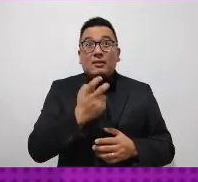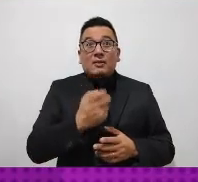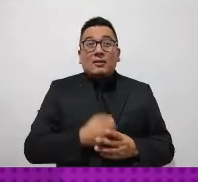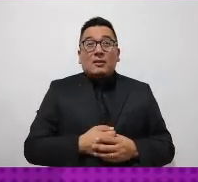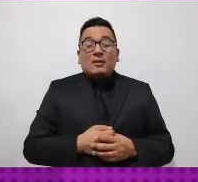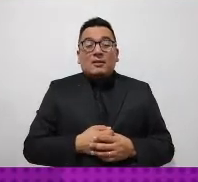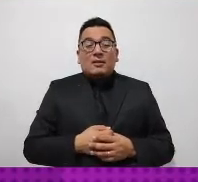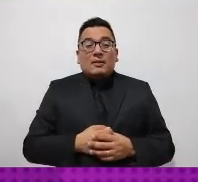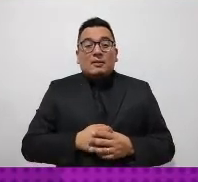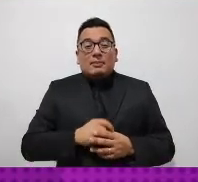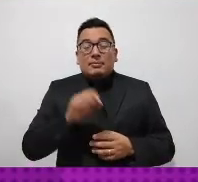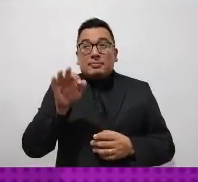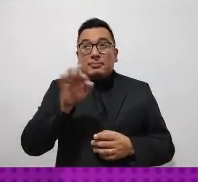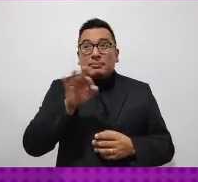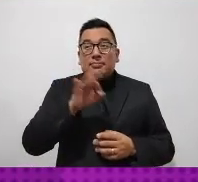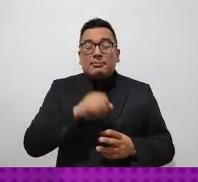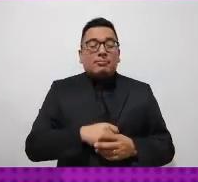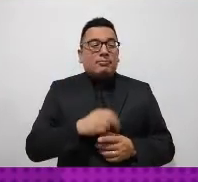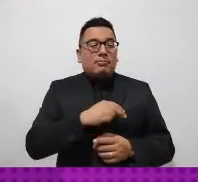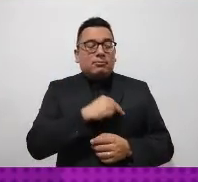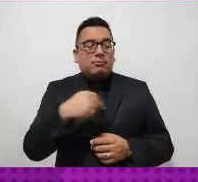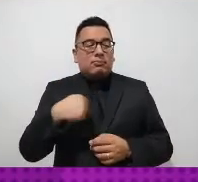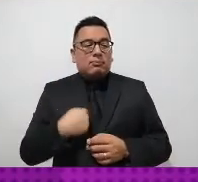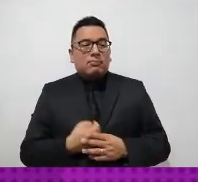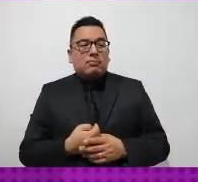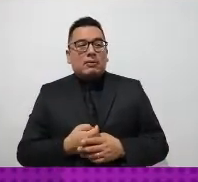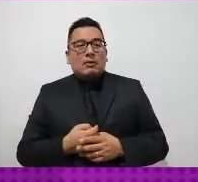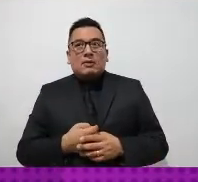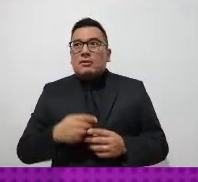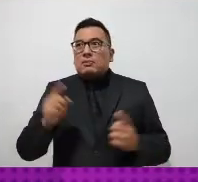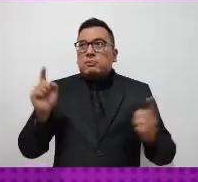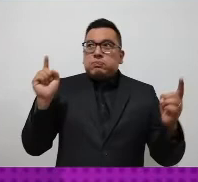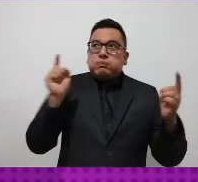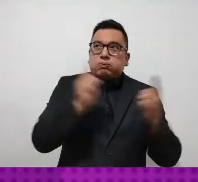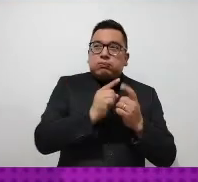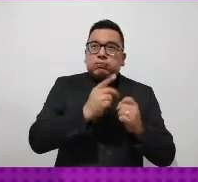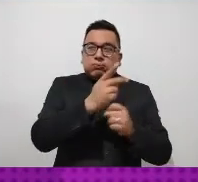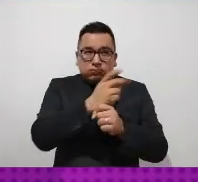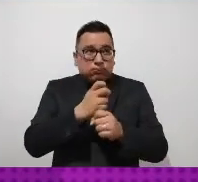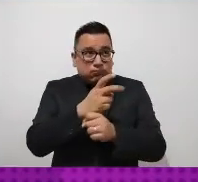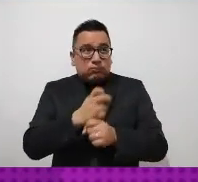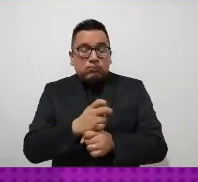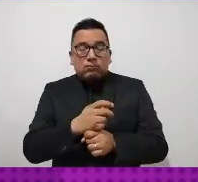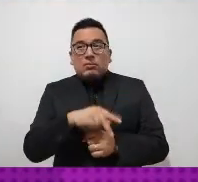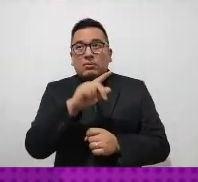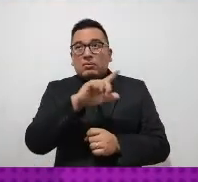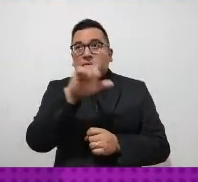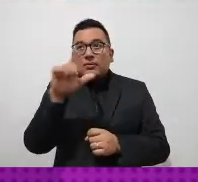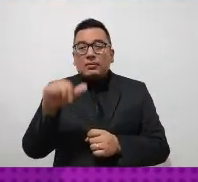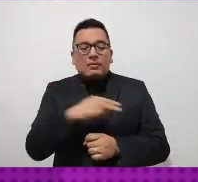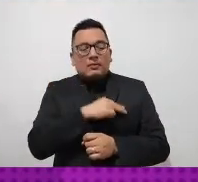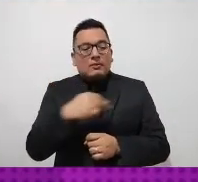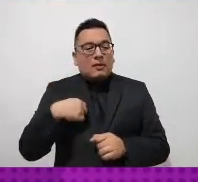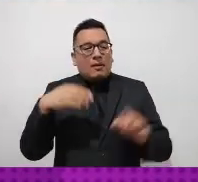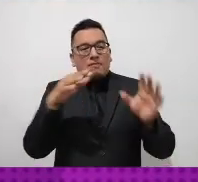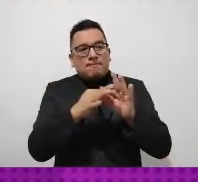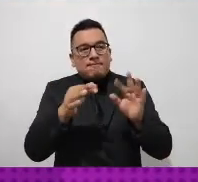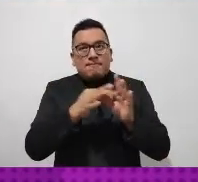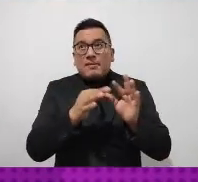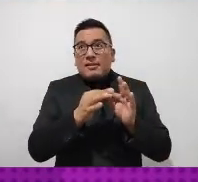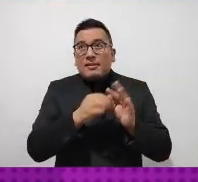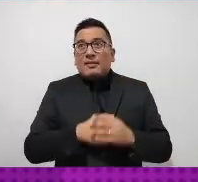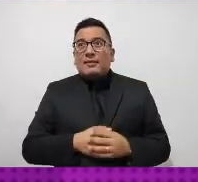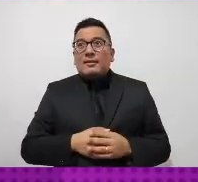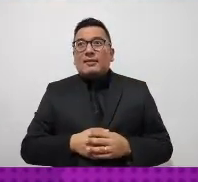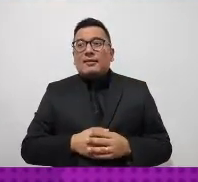cuando llegamos literal llegábamos a invitarlas, terminábamos teniendo esas pláticas con ellas, las cuales